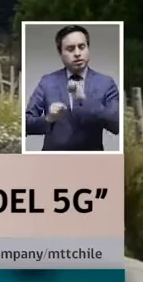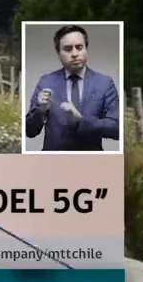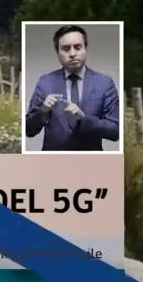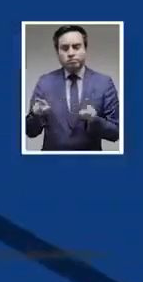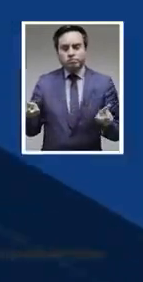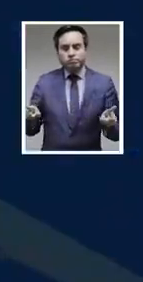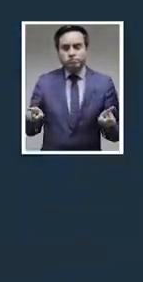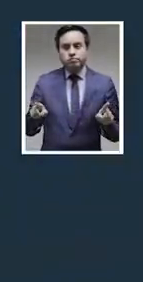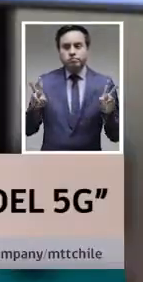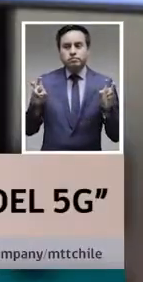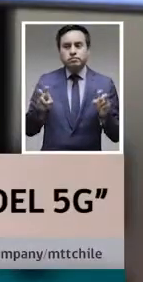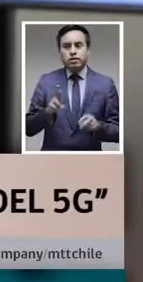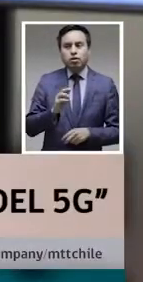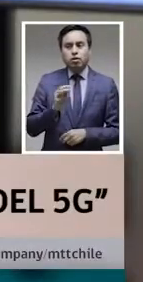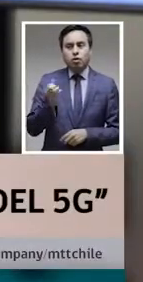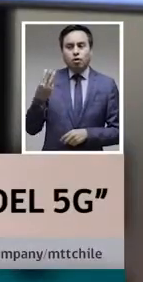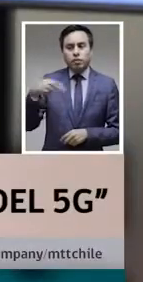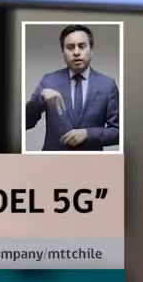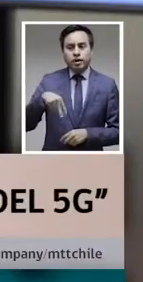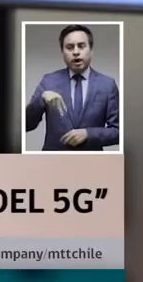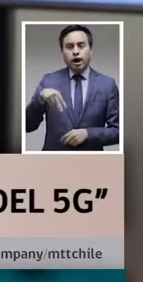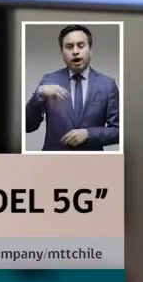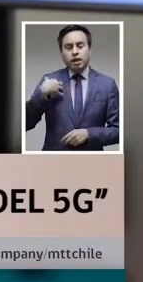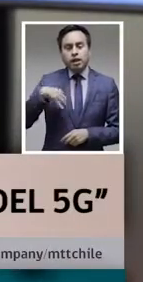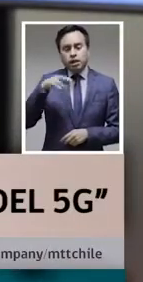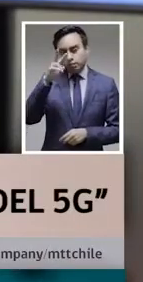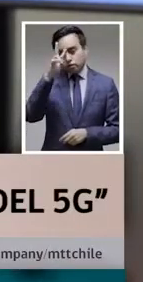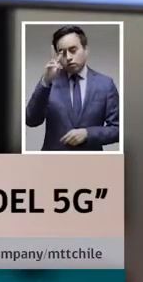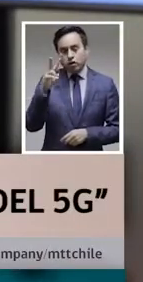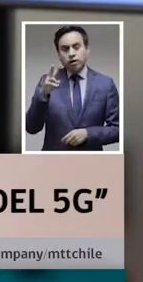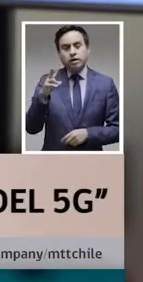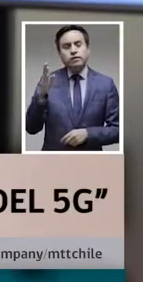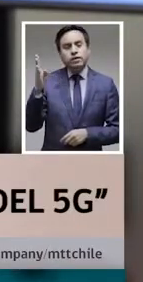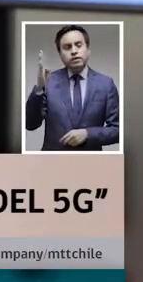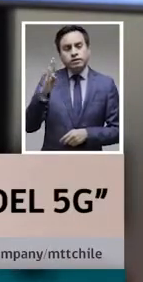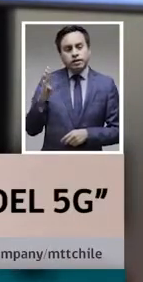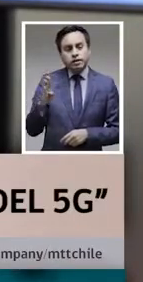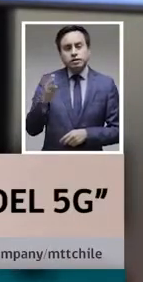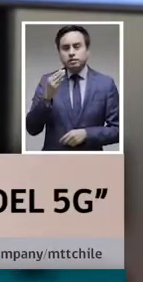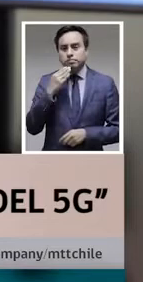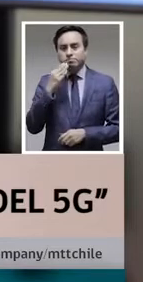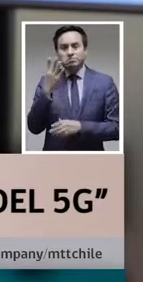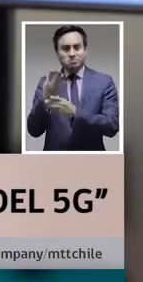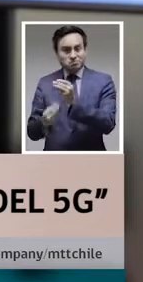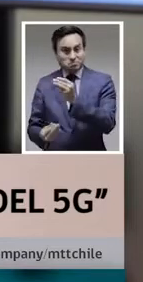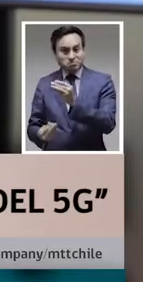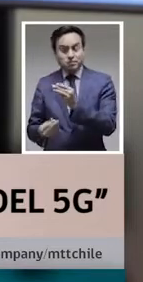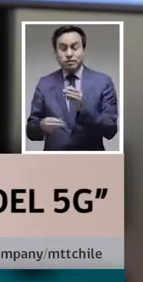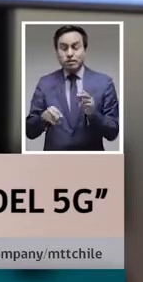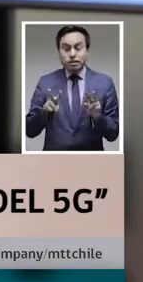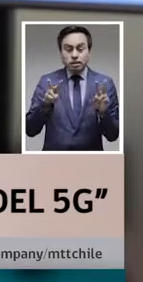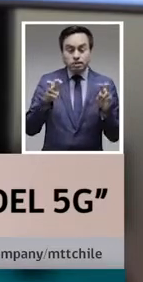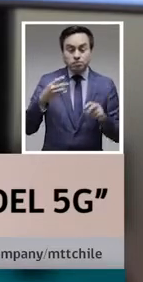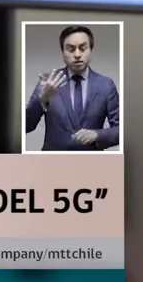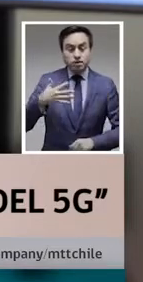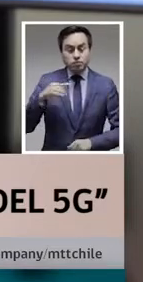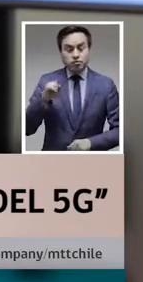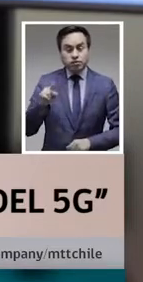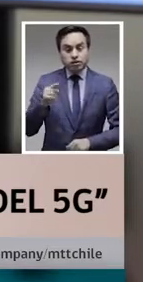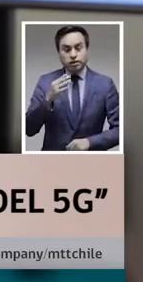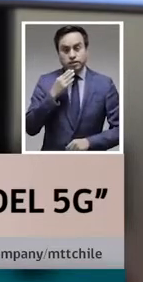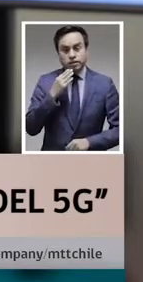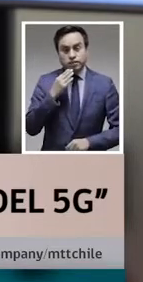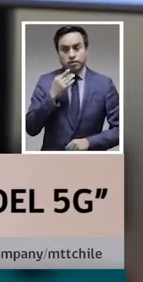La eliminación del roaming a Argentina, Perú y Brasil es uno de los temas importantes